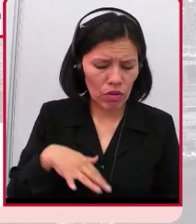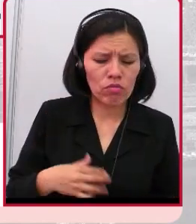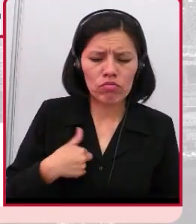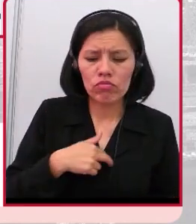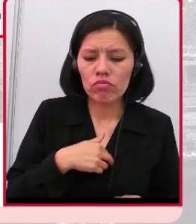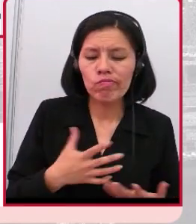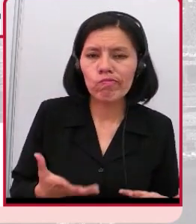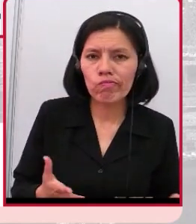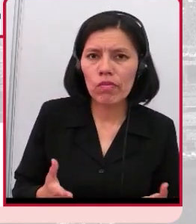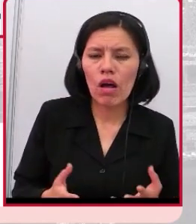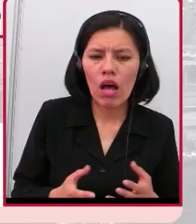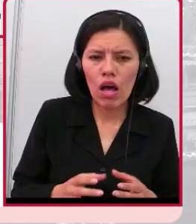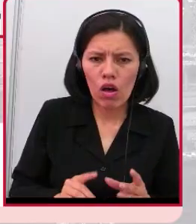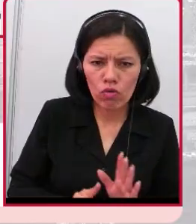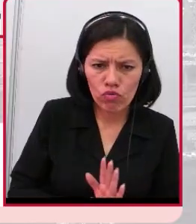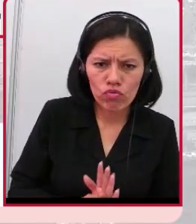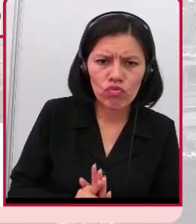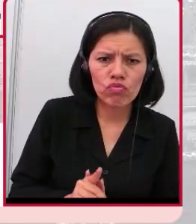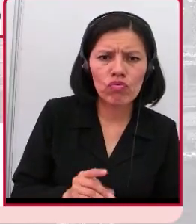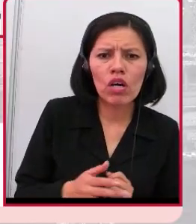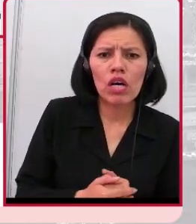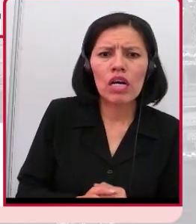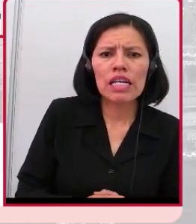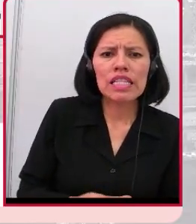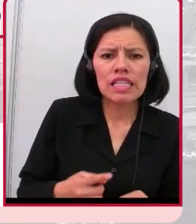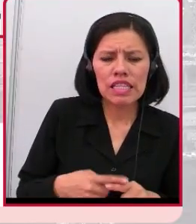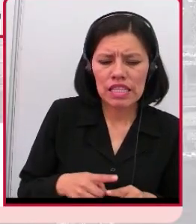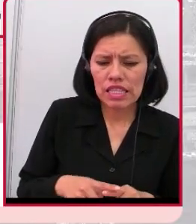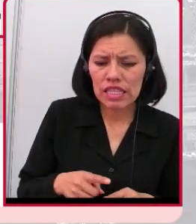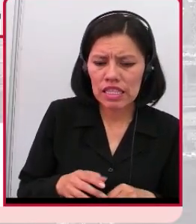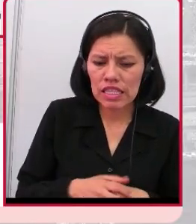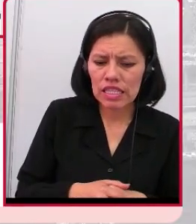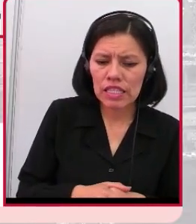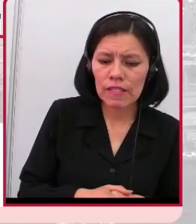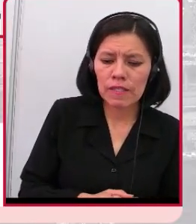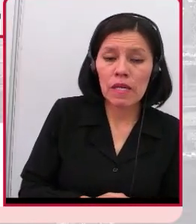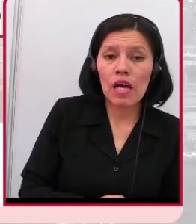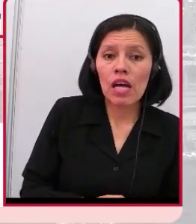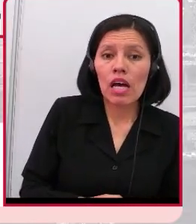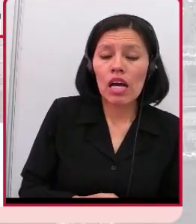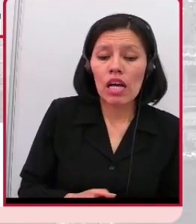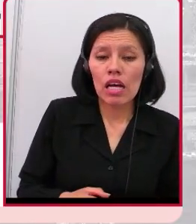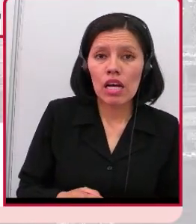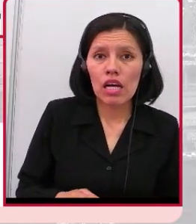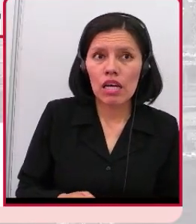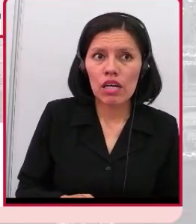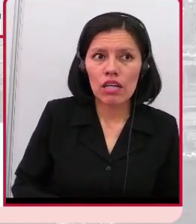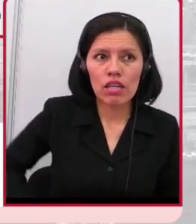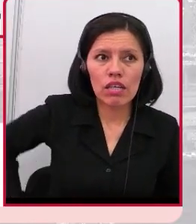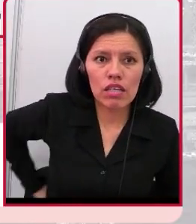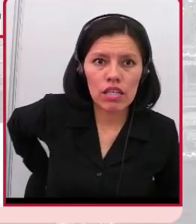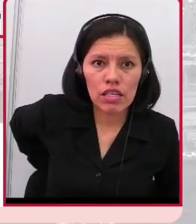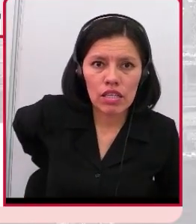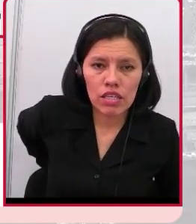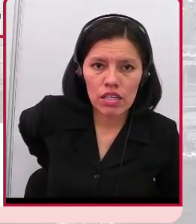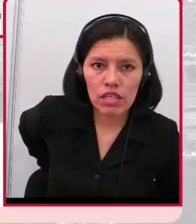estos últimos 4 años la implementación de una tecnología que seguramente muchos de ustedes ya conocen,